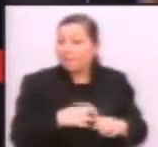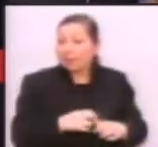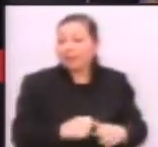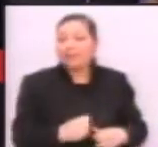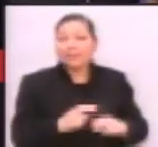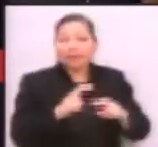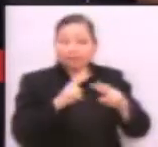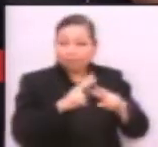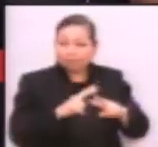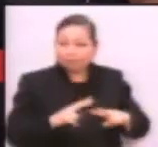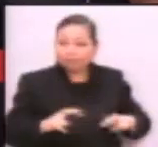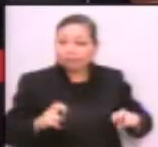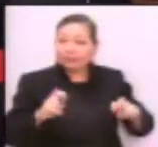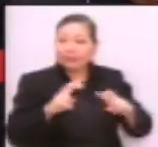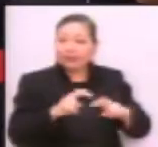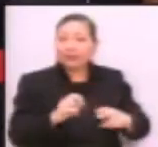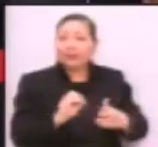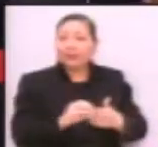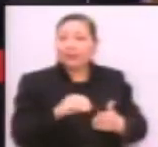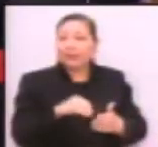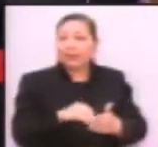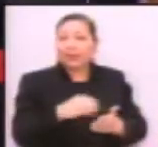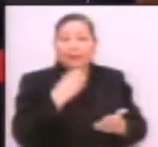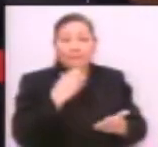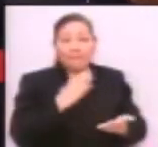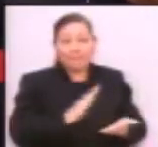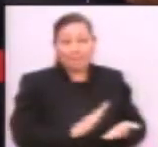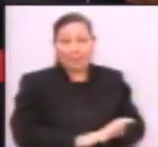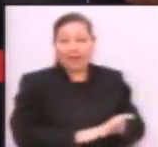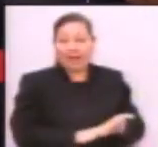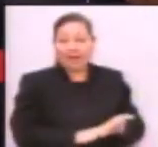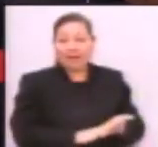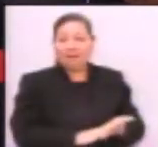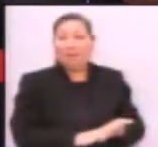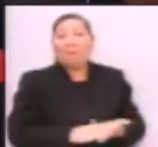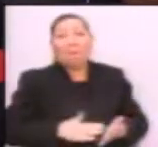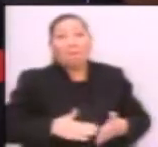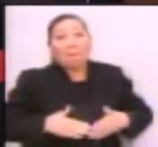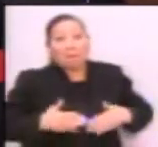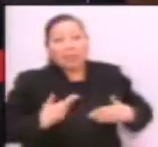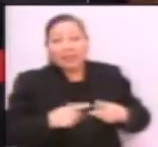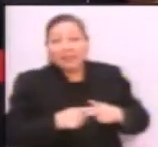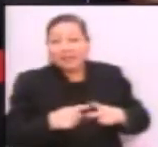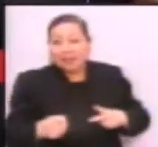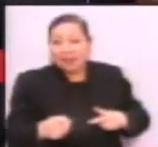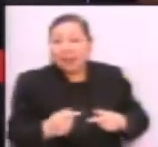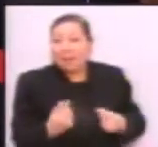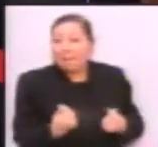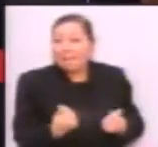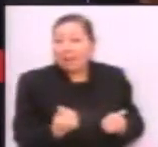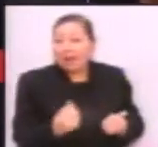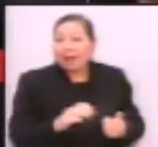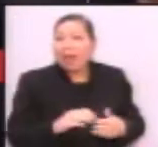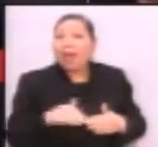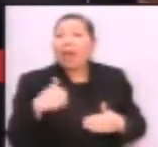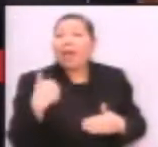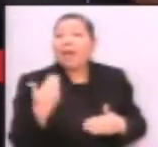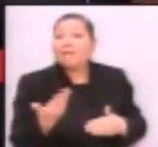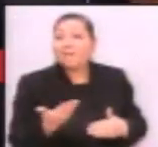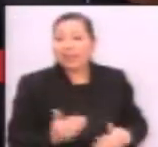empresas investigadas que han cometido delito, es decir, que podrían sacar dinero al